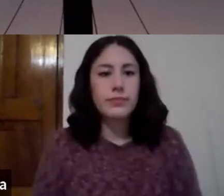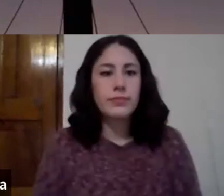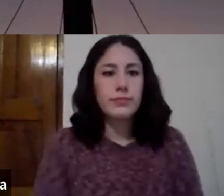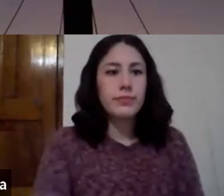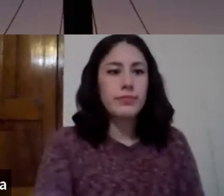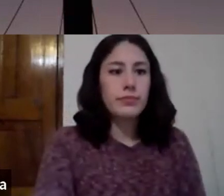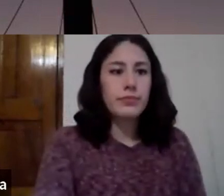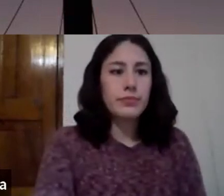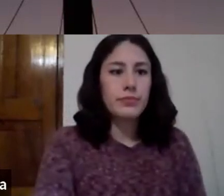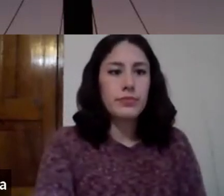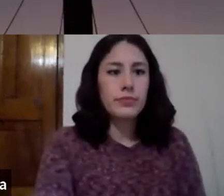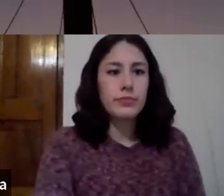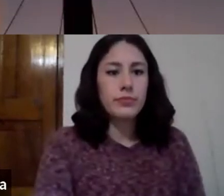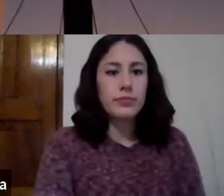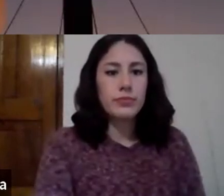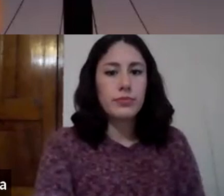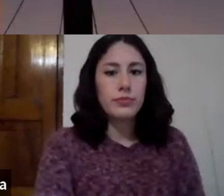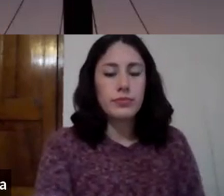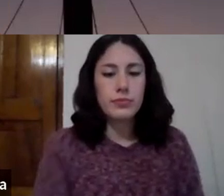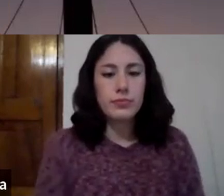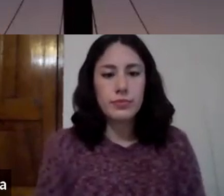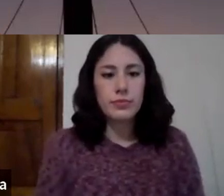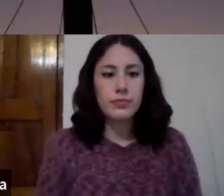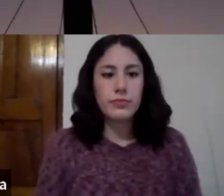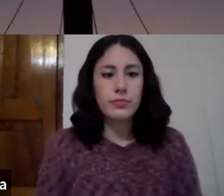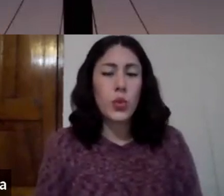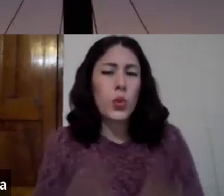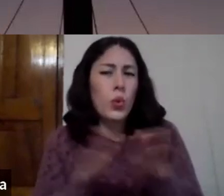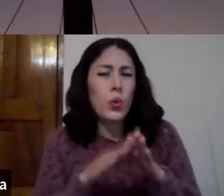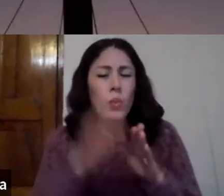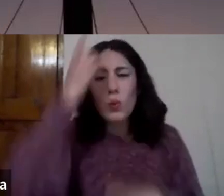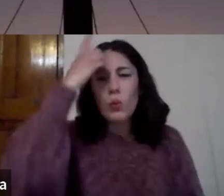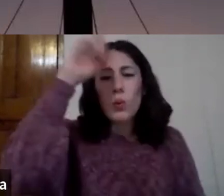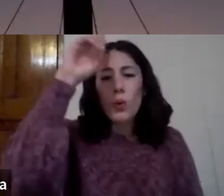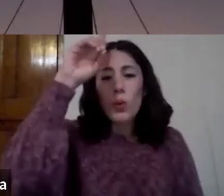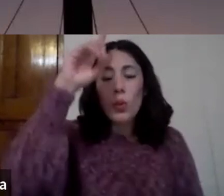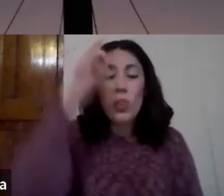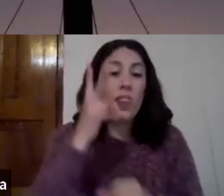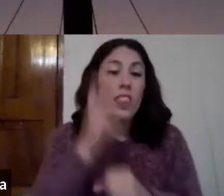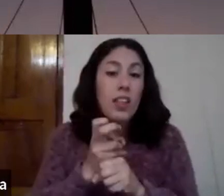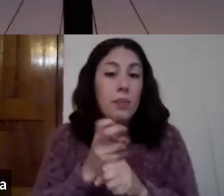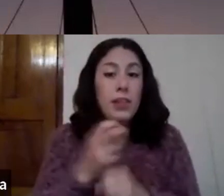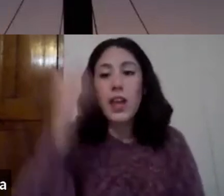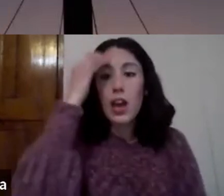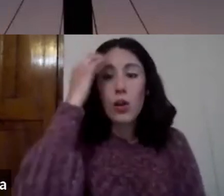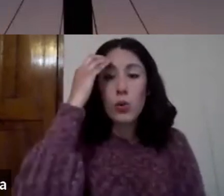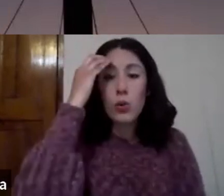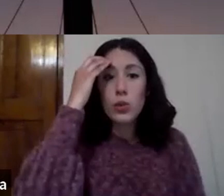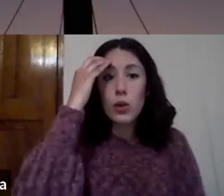¿Cómo Dios te invita a conocerlo más íntimamente?